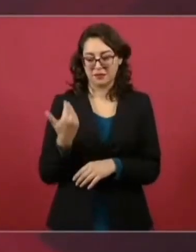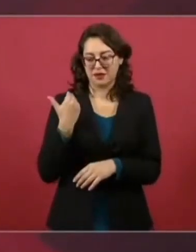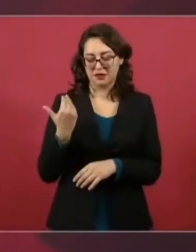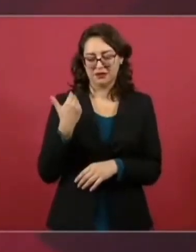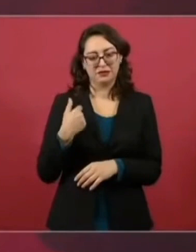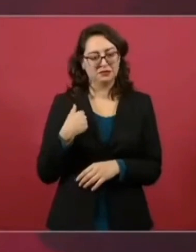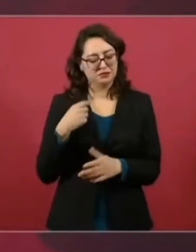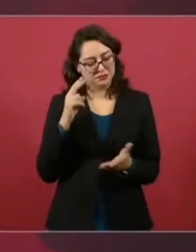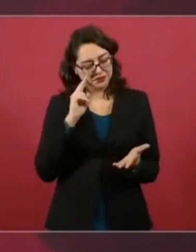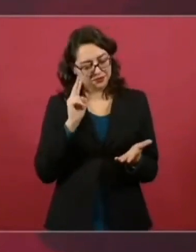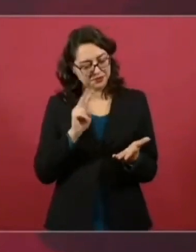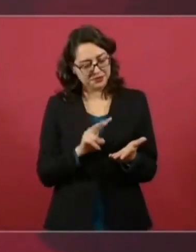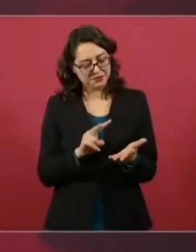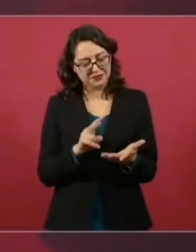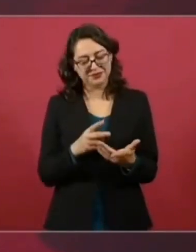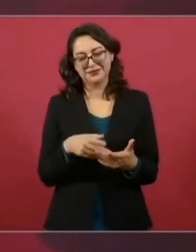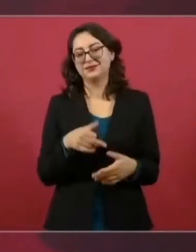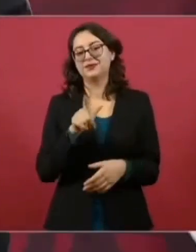mucha